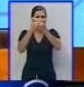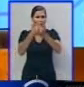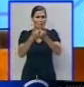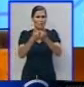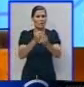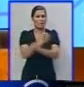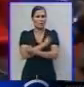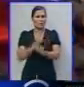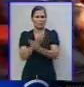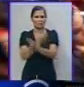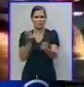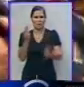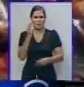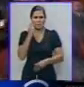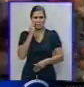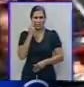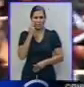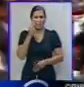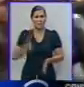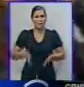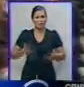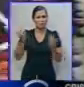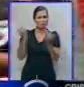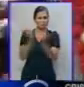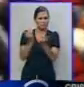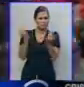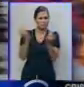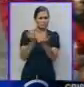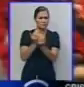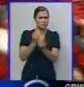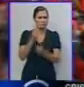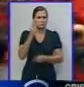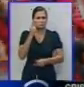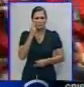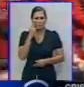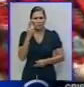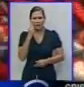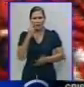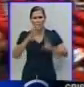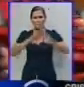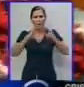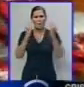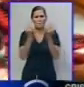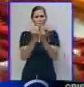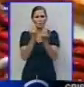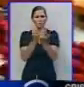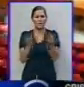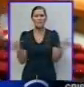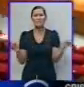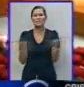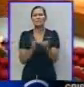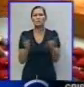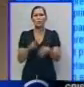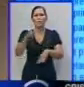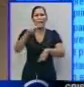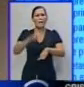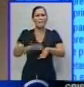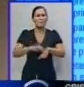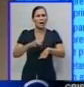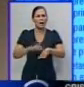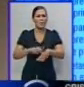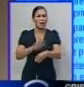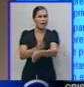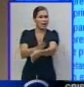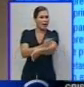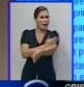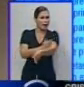vamos a poder salir. Mientras se evalúan las consecuencias de la crisis a nivel mundial, en resumen, Paraguay habría tomado dos